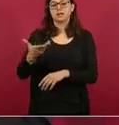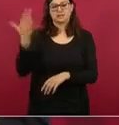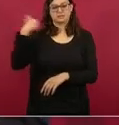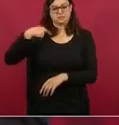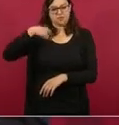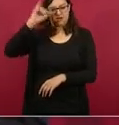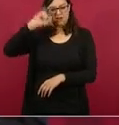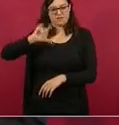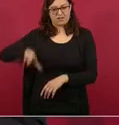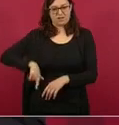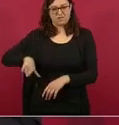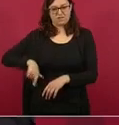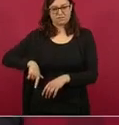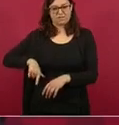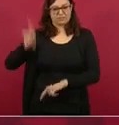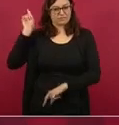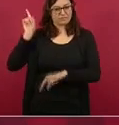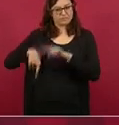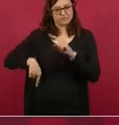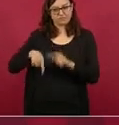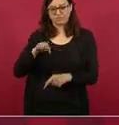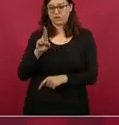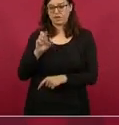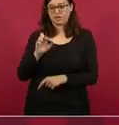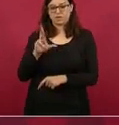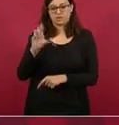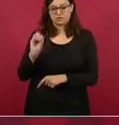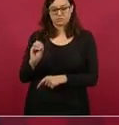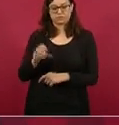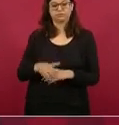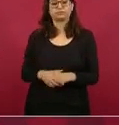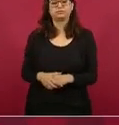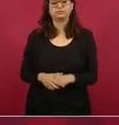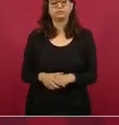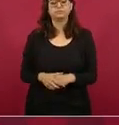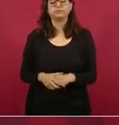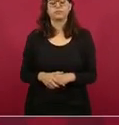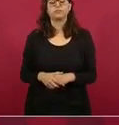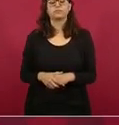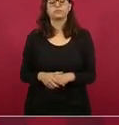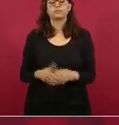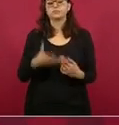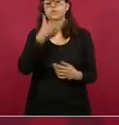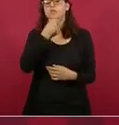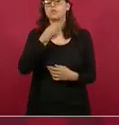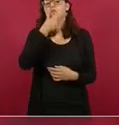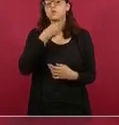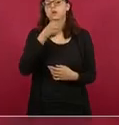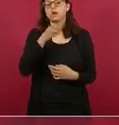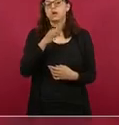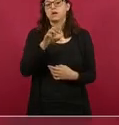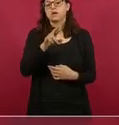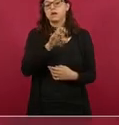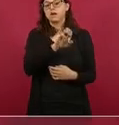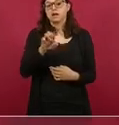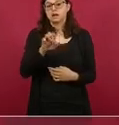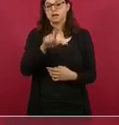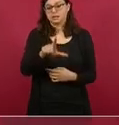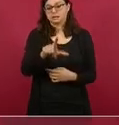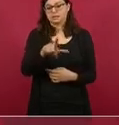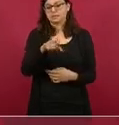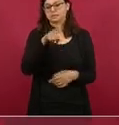¿saben qué decía Krill, que era secretario de Gobernación? Pero no solo es Krill,